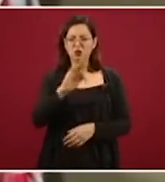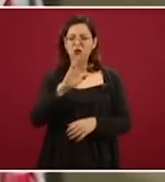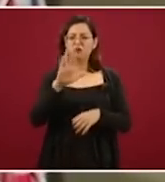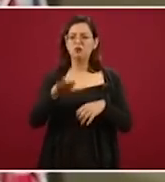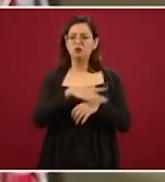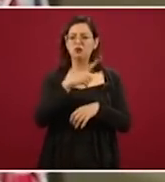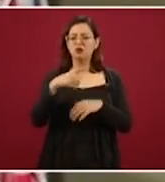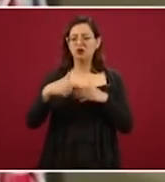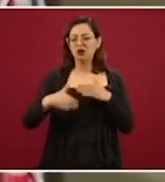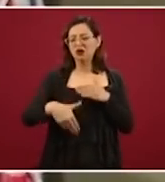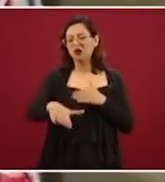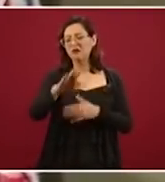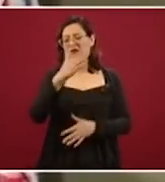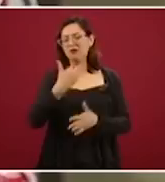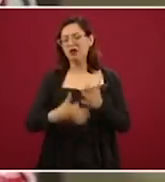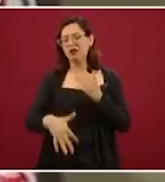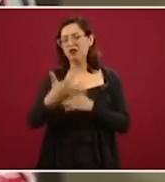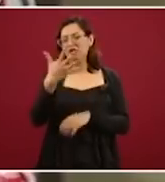2030.